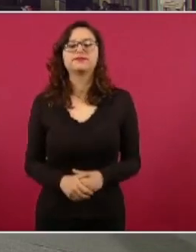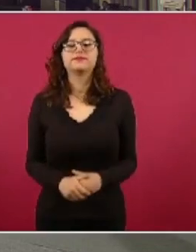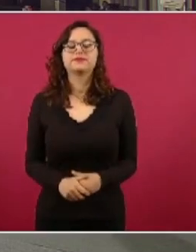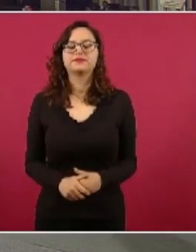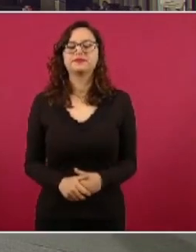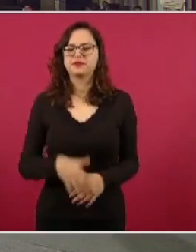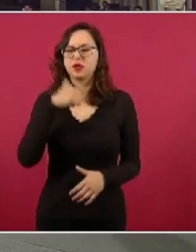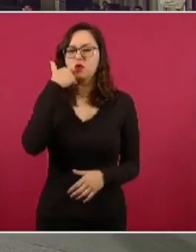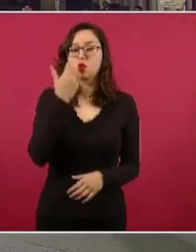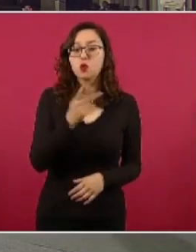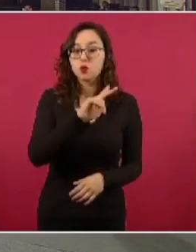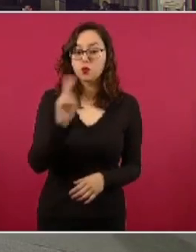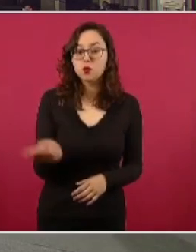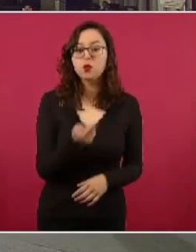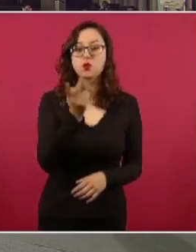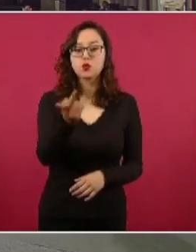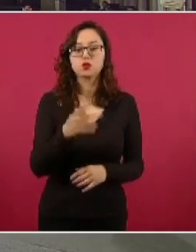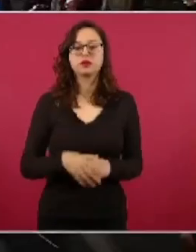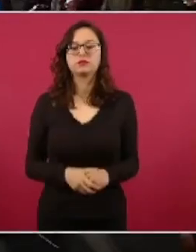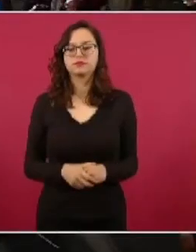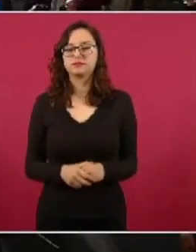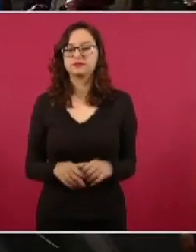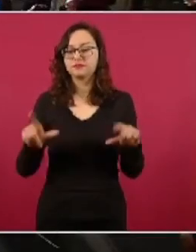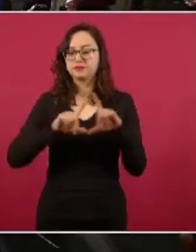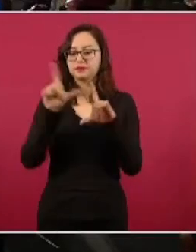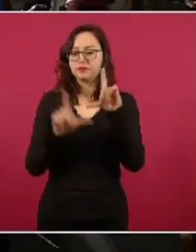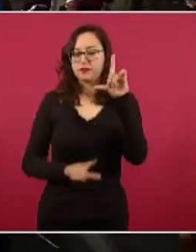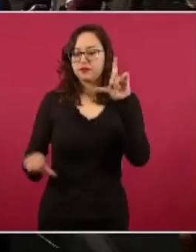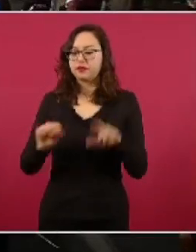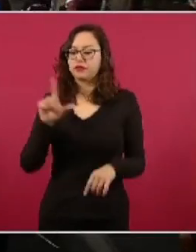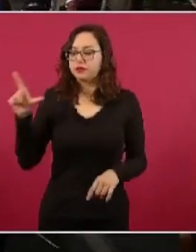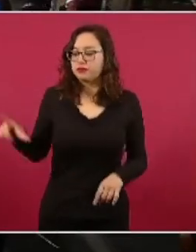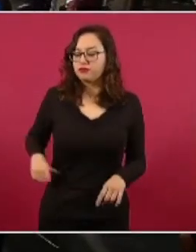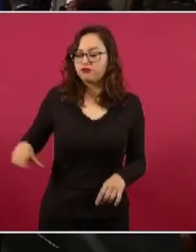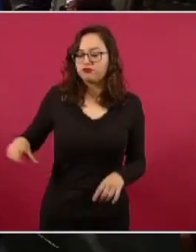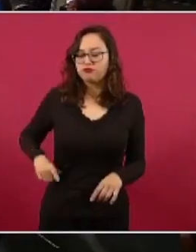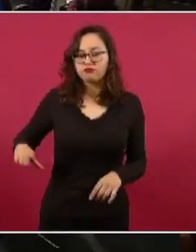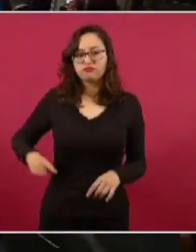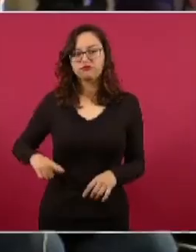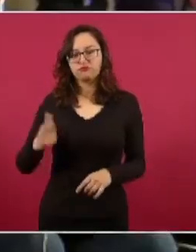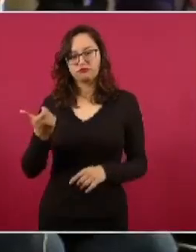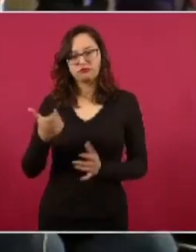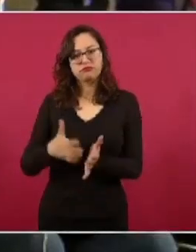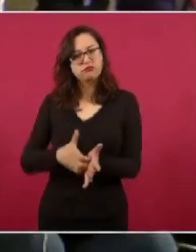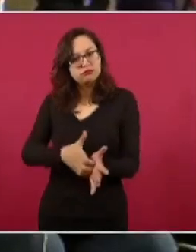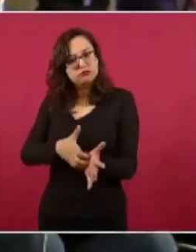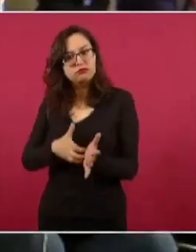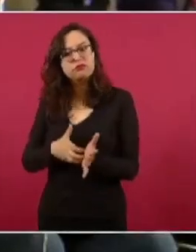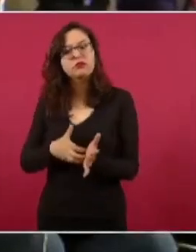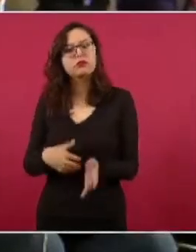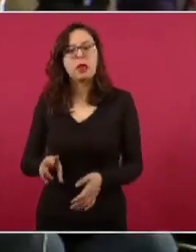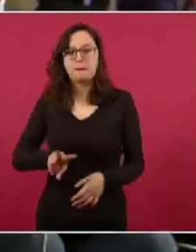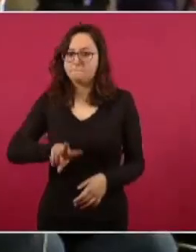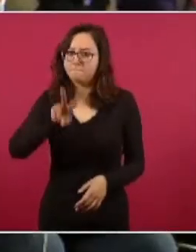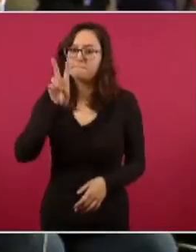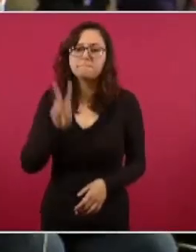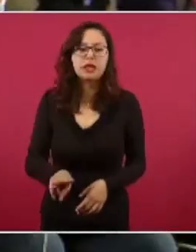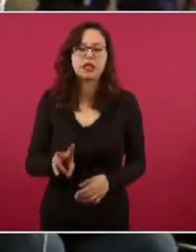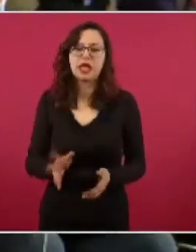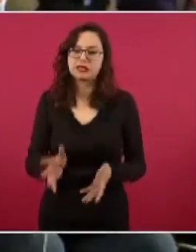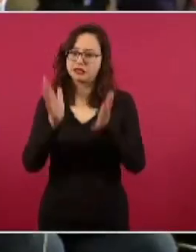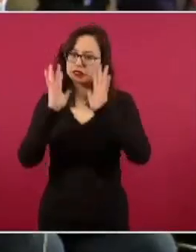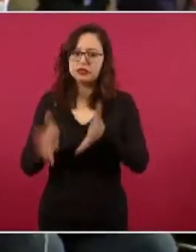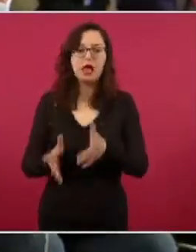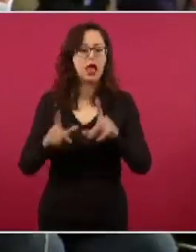plan para que ya la austeridad republicana sea una realidad en todas las áreas de gobierno, en todas las instituciones y en los